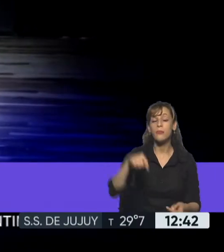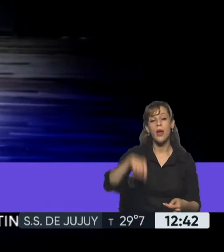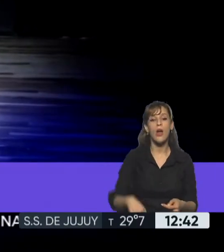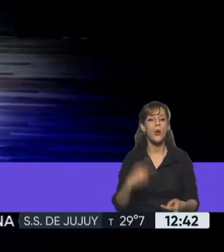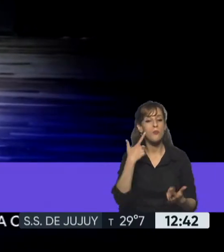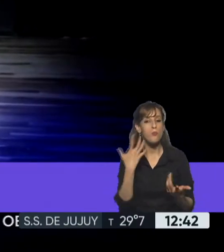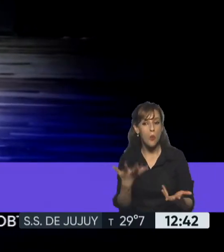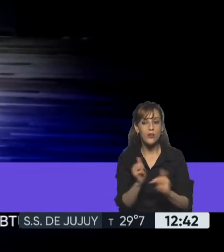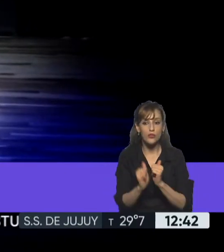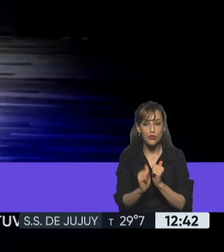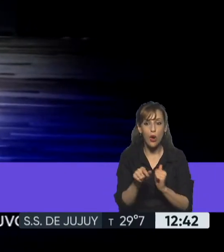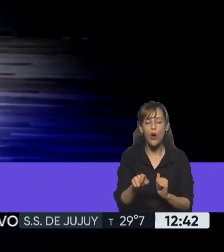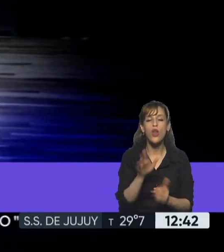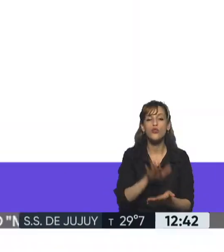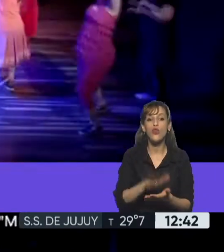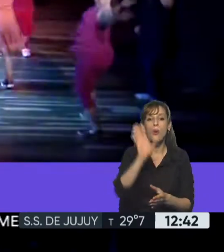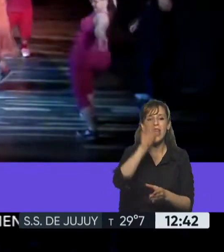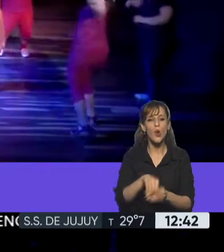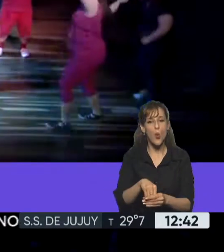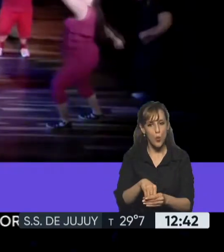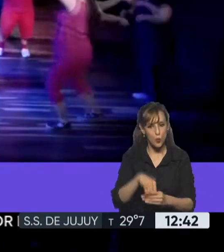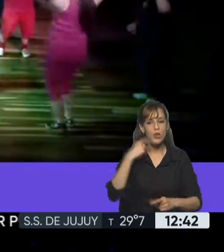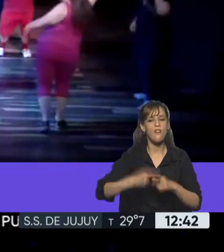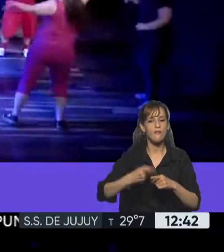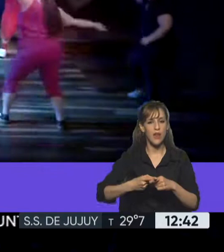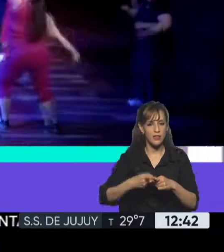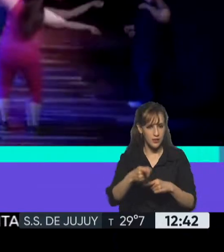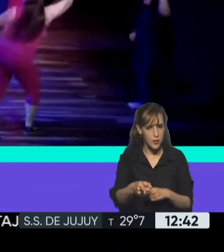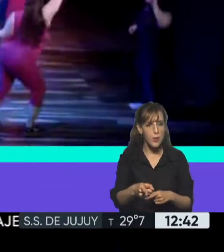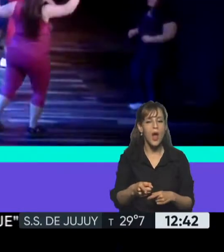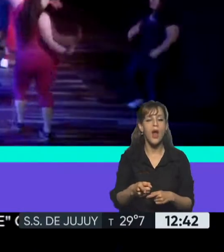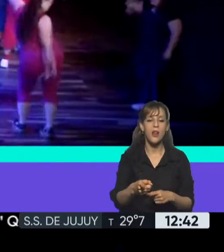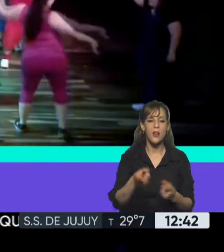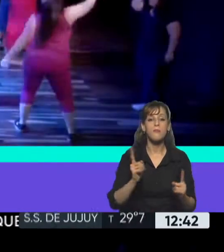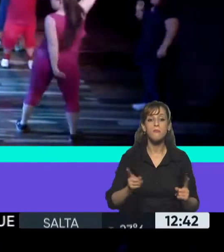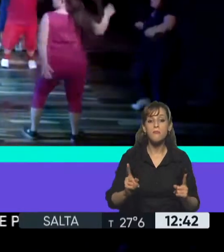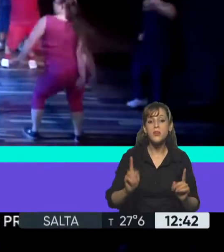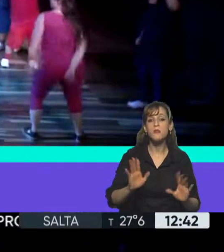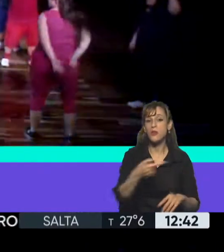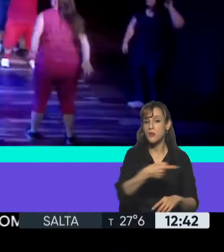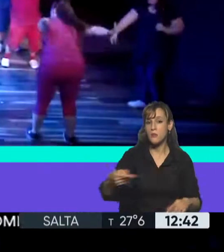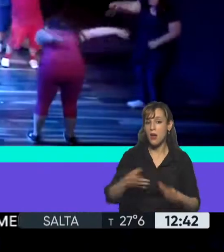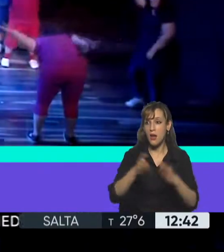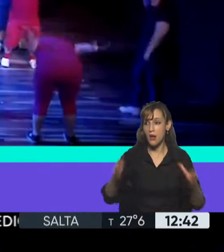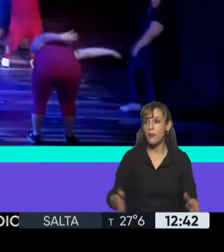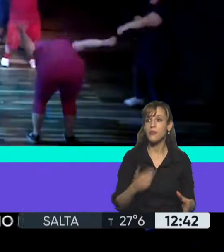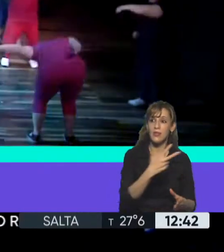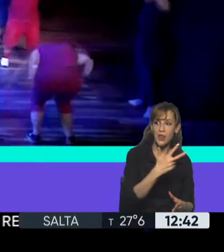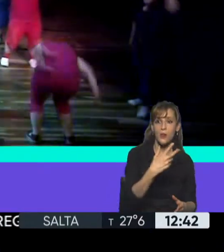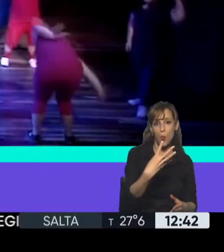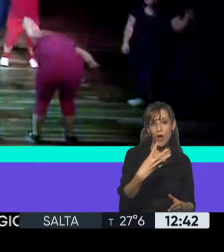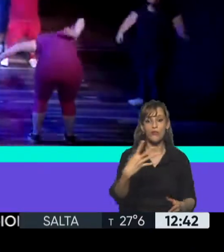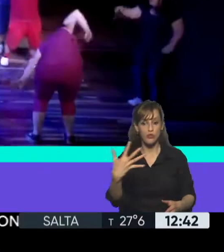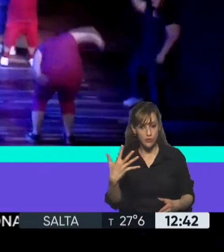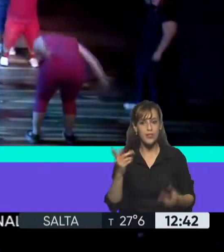una historia que tiene que ver con la inclusión y con un festival que se pone en marcha justamente en esta semana, 3, 4 y 5, la